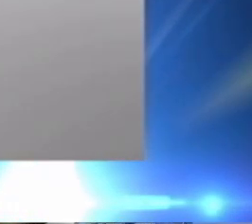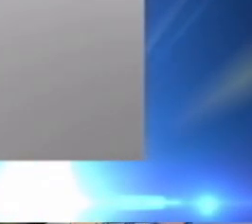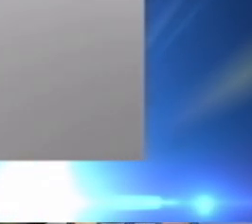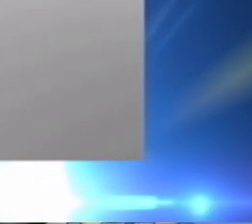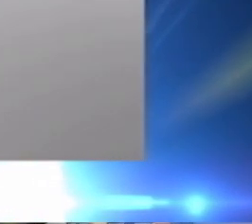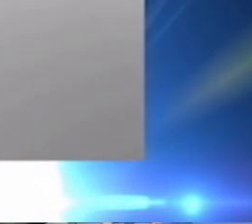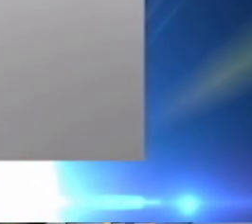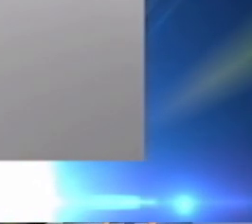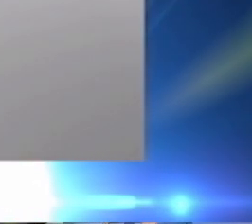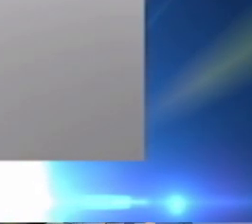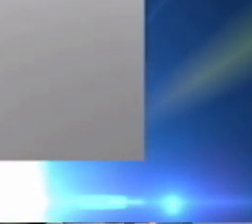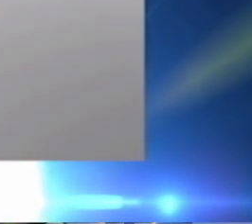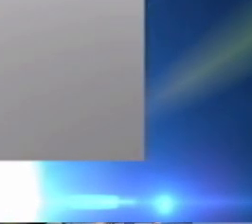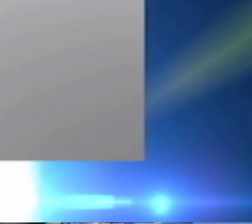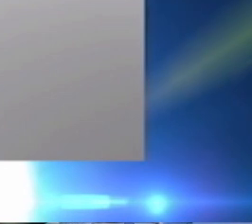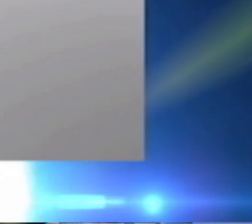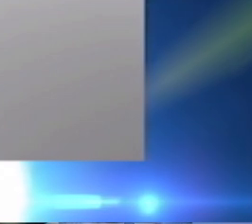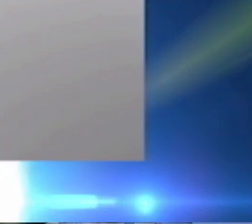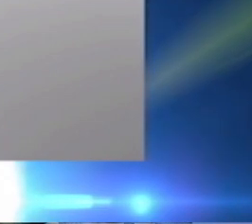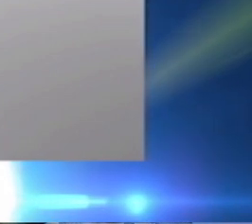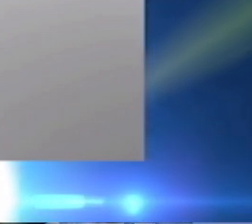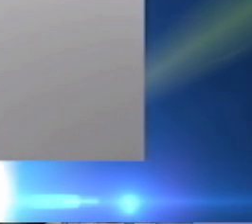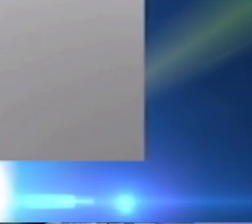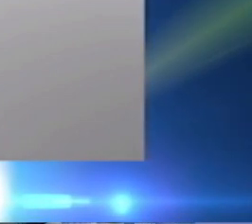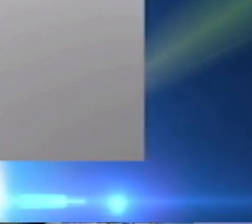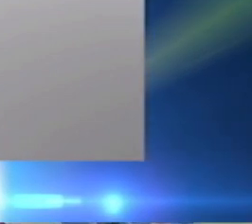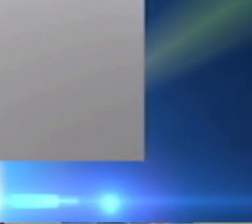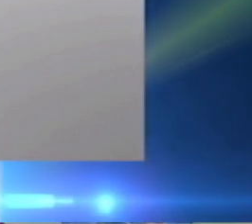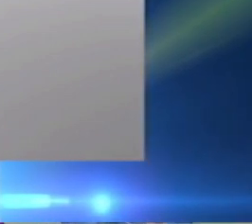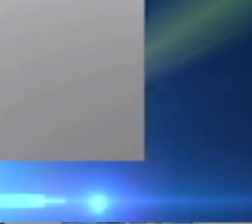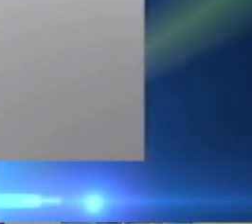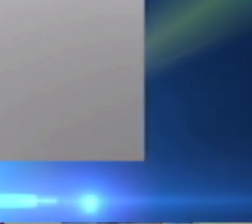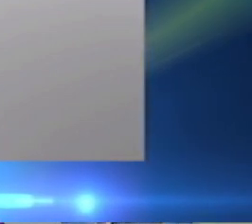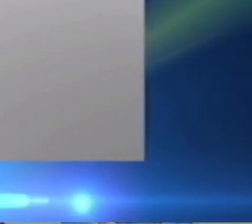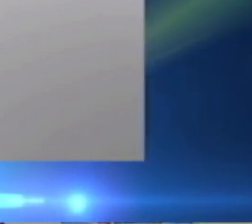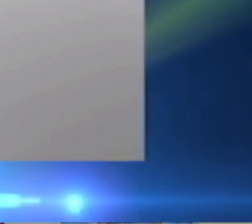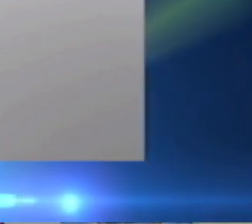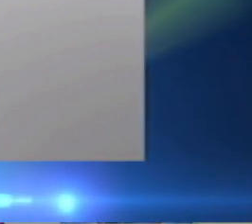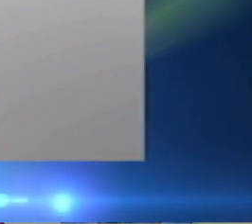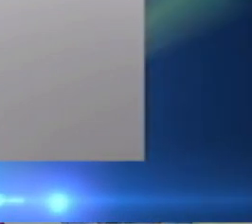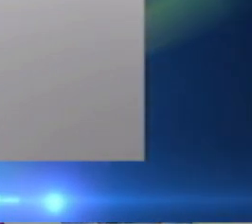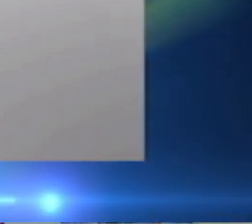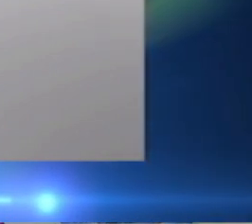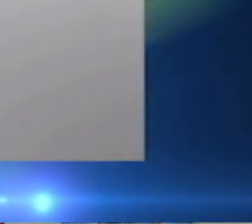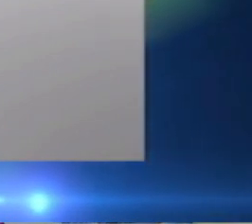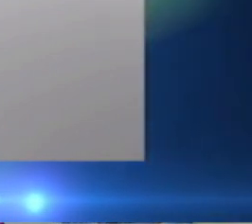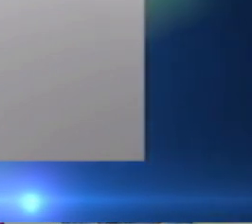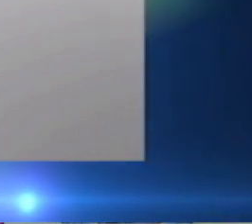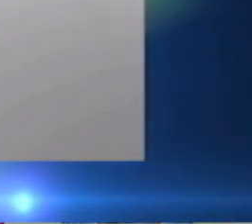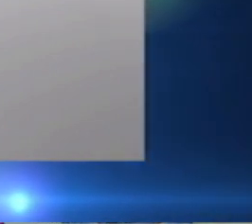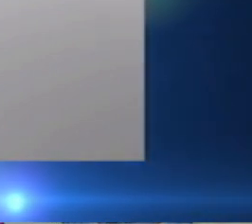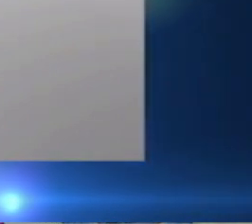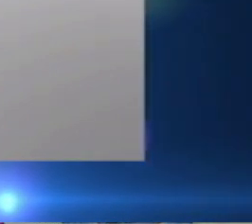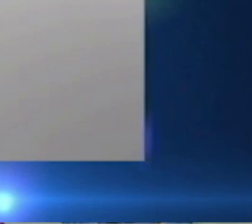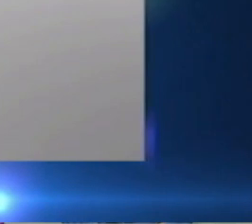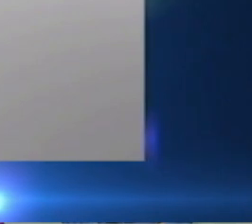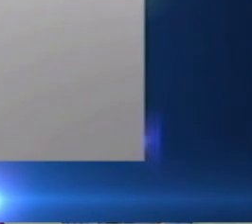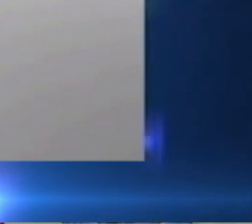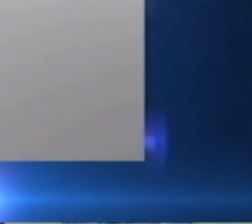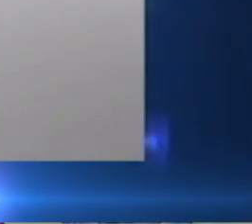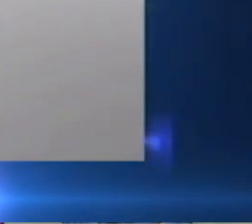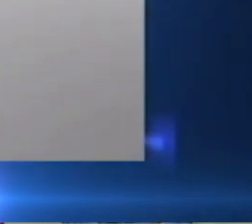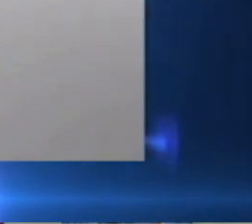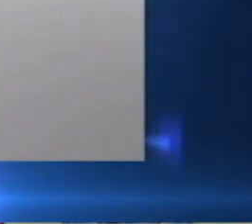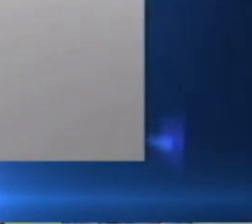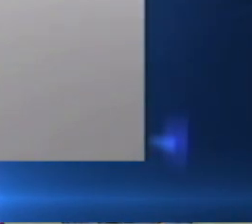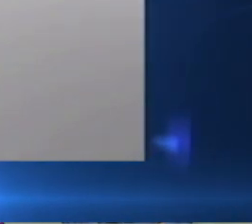de copropietarios para formar parte del consejo de administración de un conjunto se enferma o no puede asistir, ¿puede enviar a otra persona con un